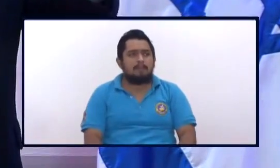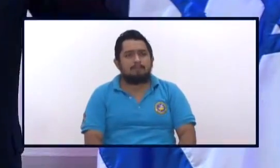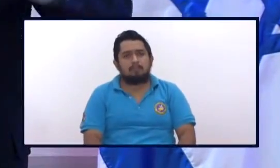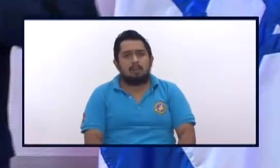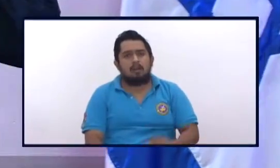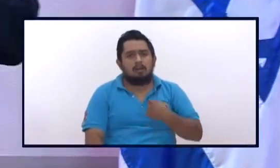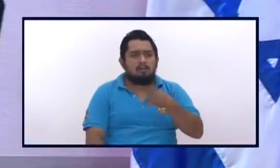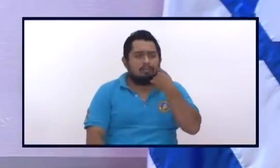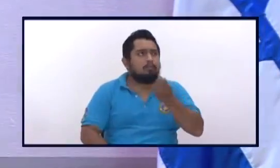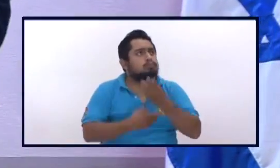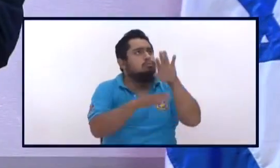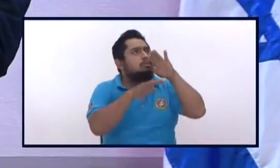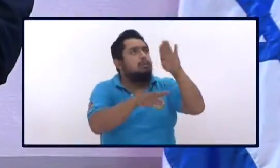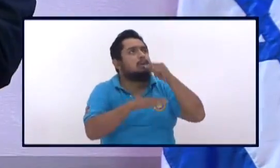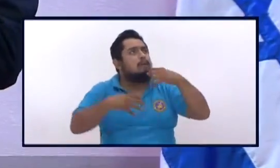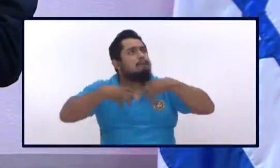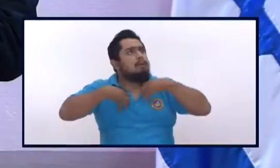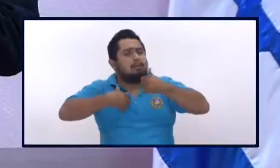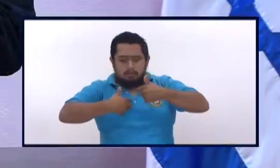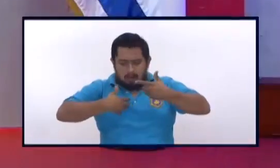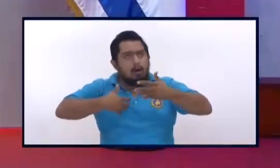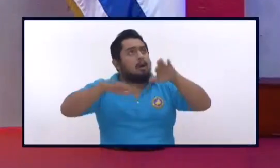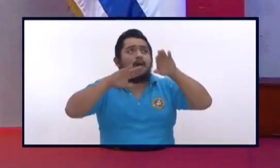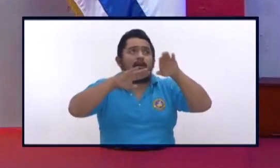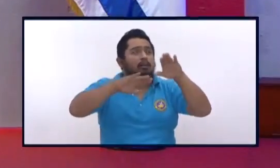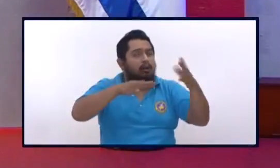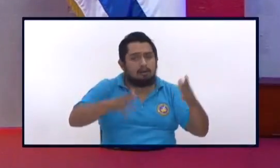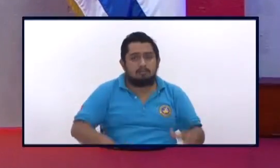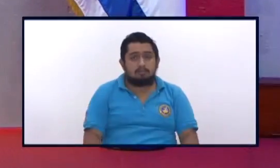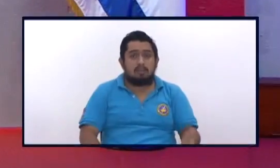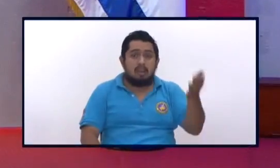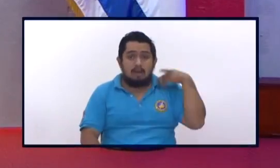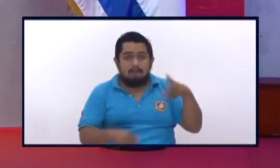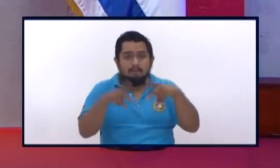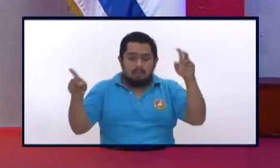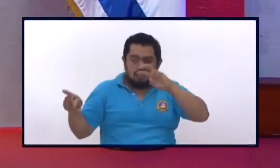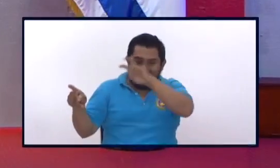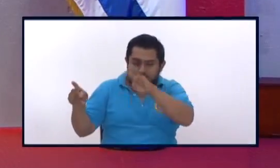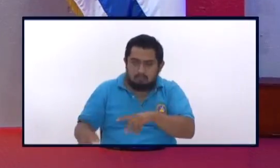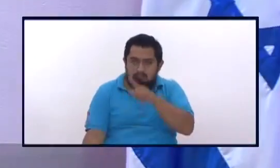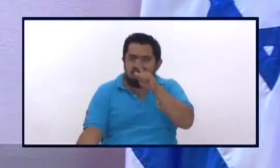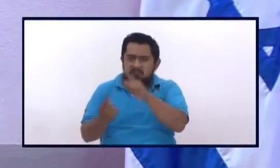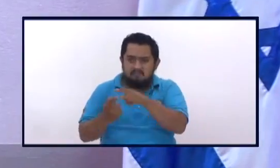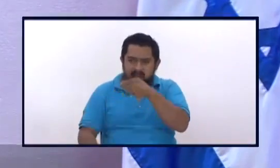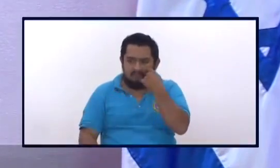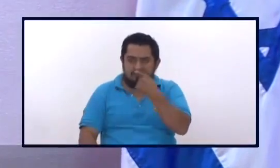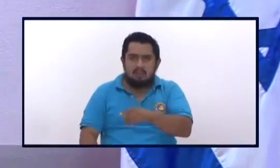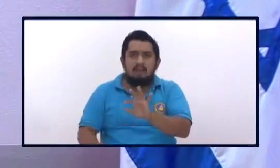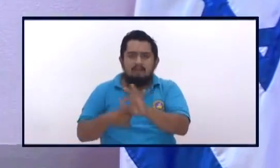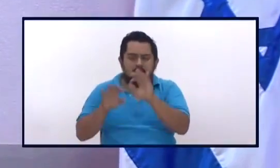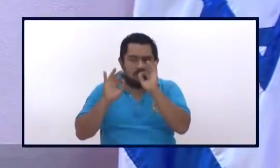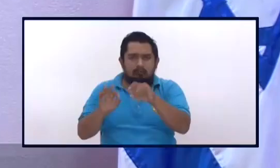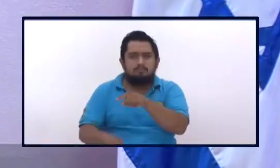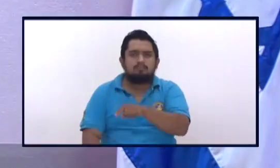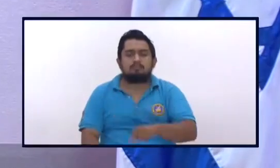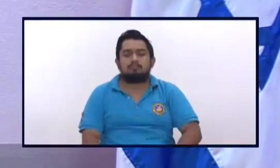que uno le agradece a dios amanecer vivo cuantos dicen amén a estaba leyendo yo alguien hoy muy conocido muy buen funcionario